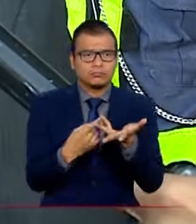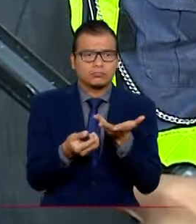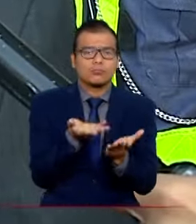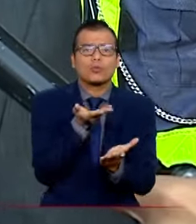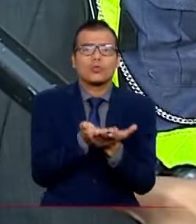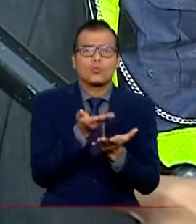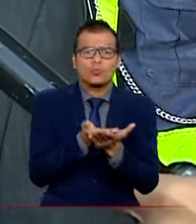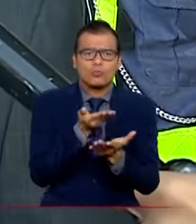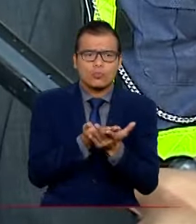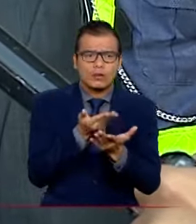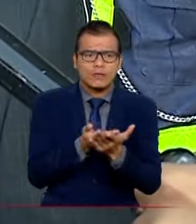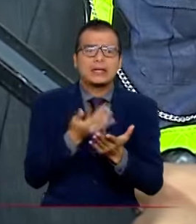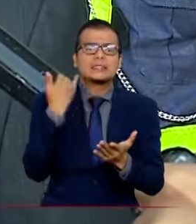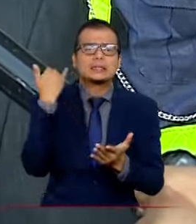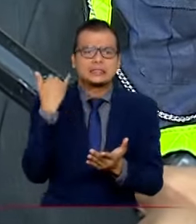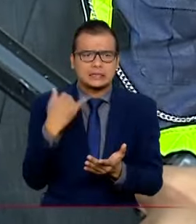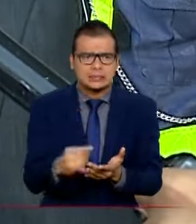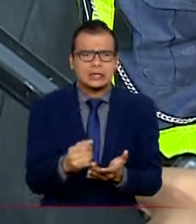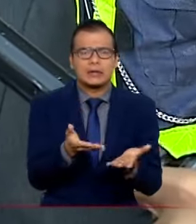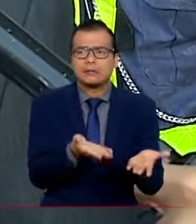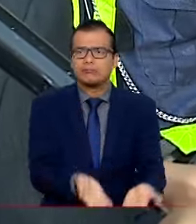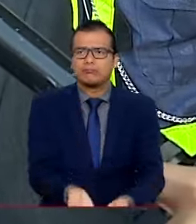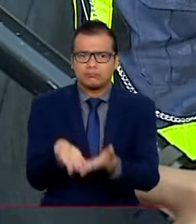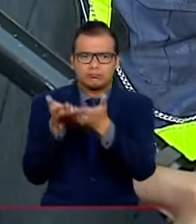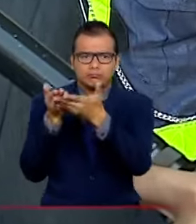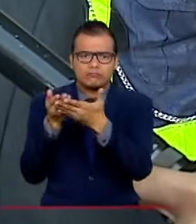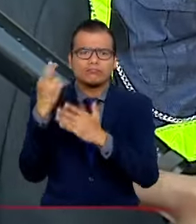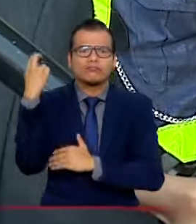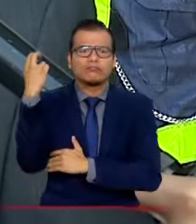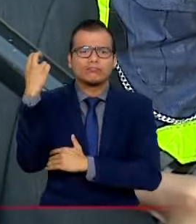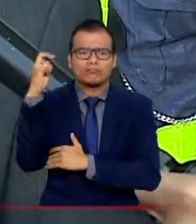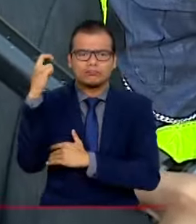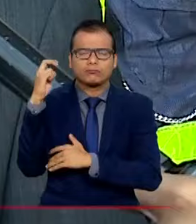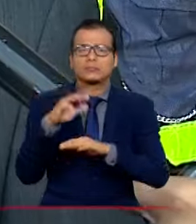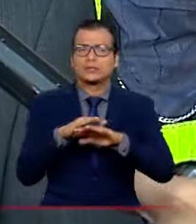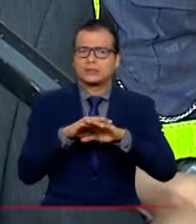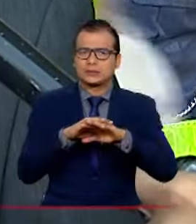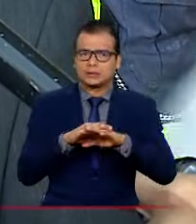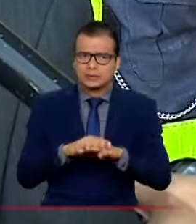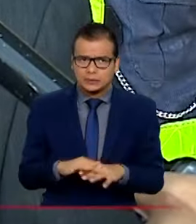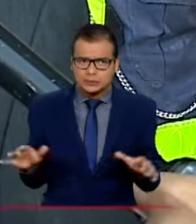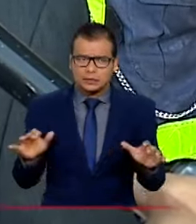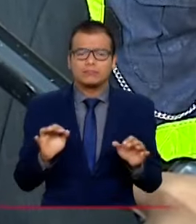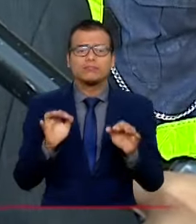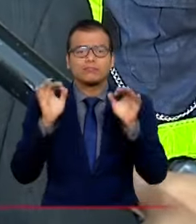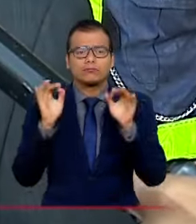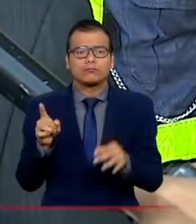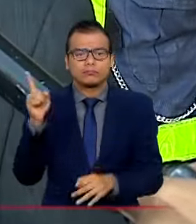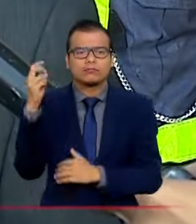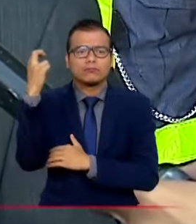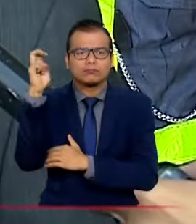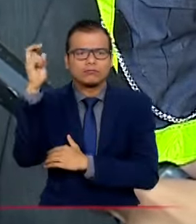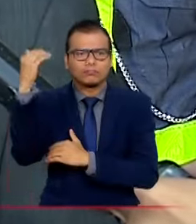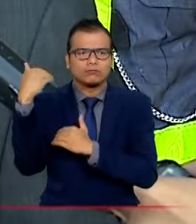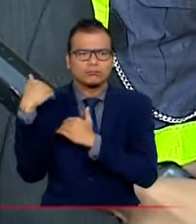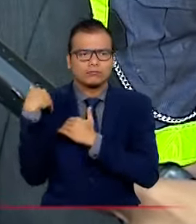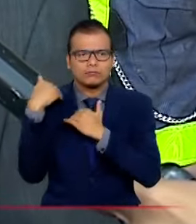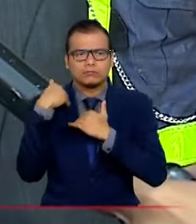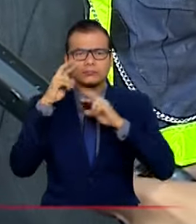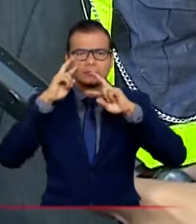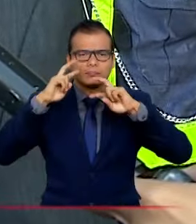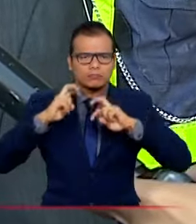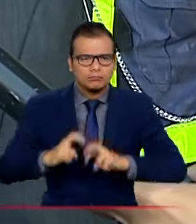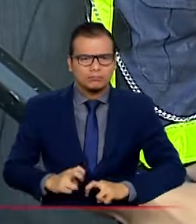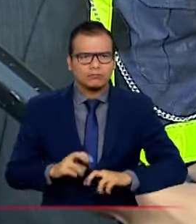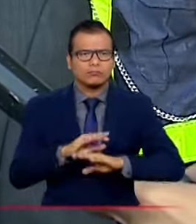que tenemos recaudados a disposición de la Fiscalía y por parte de la Fiscalía se tiene que adelantar la correspondiente